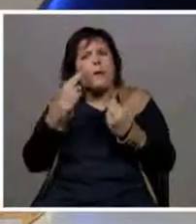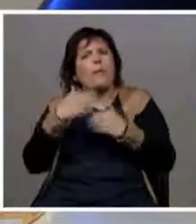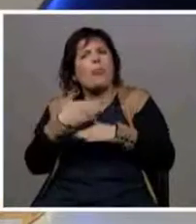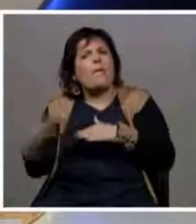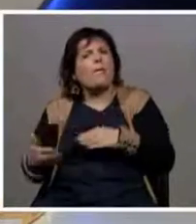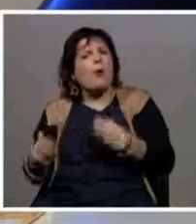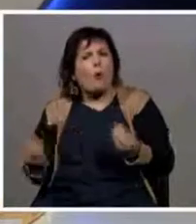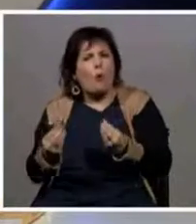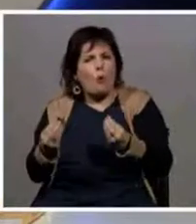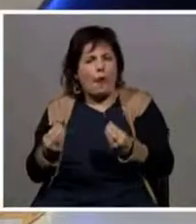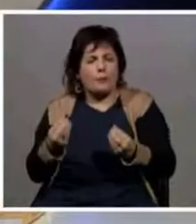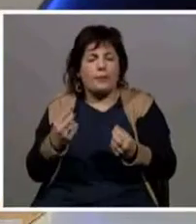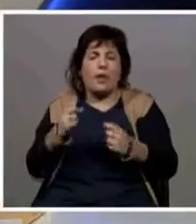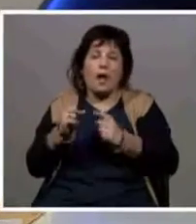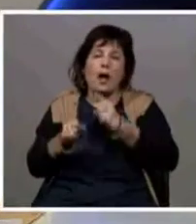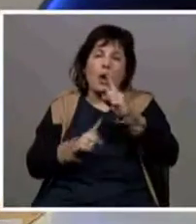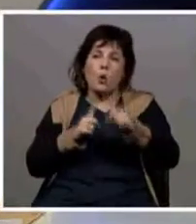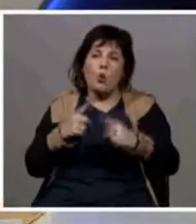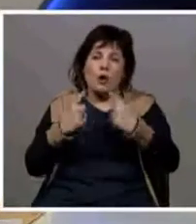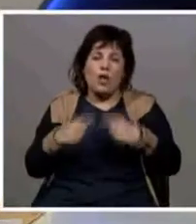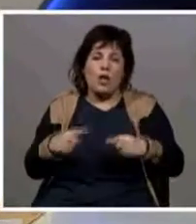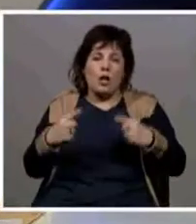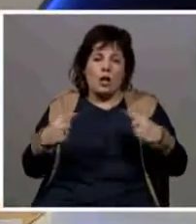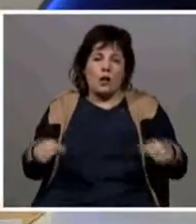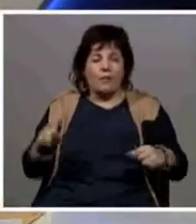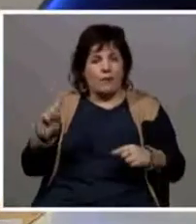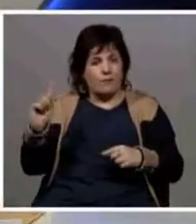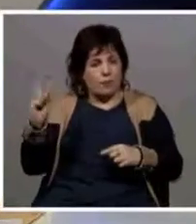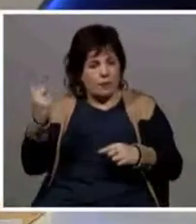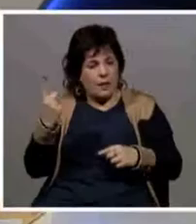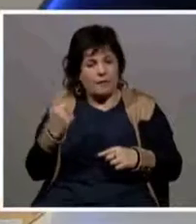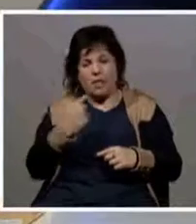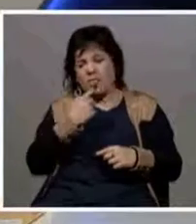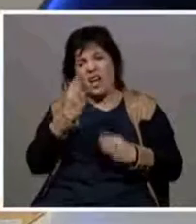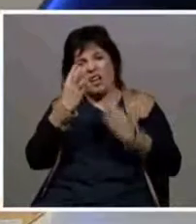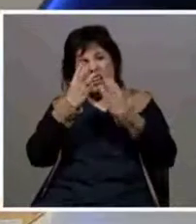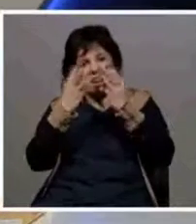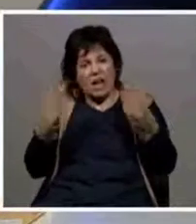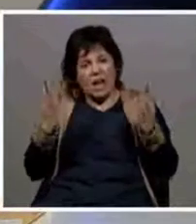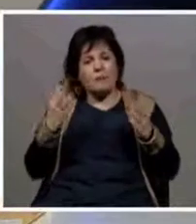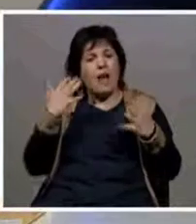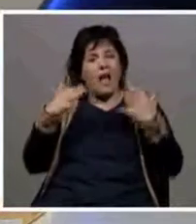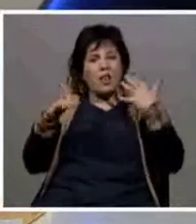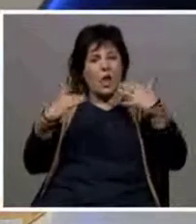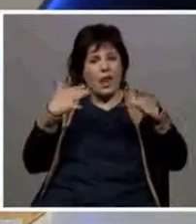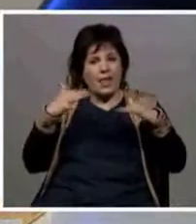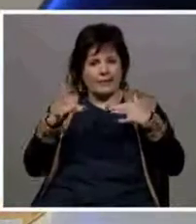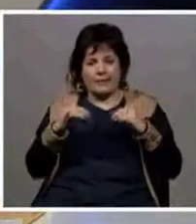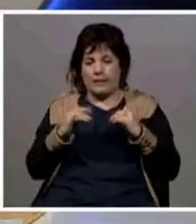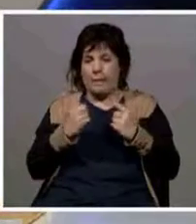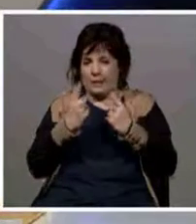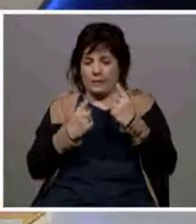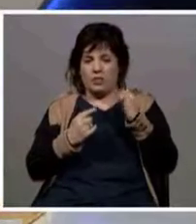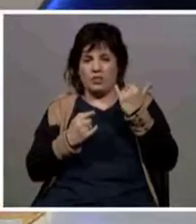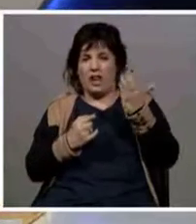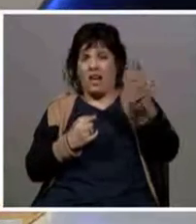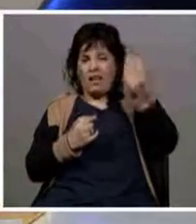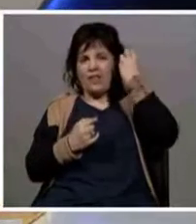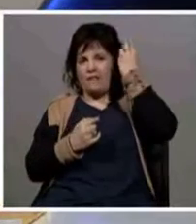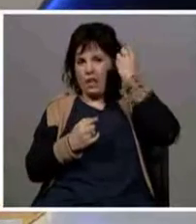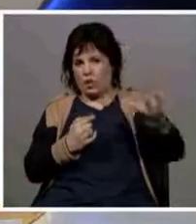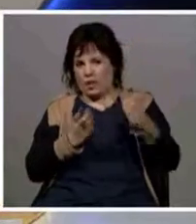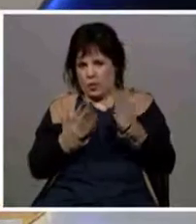tiene esto es algunas cosas importantes es por un lado que general son adolescentes que ya abandonaron previamente el sistema educativo